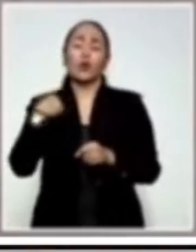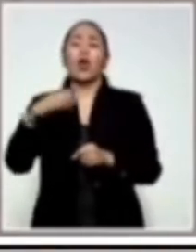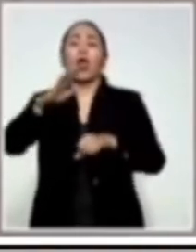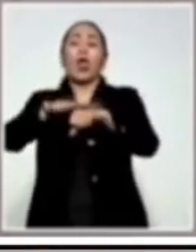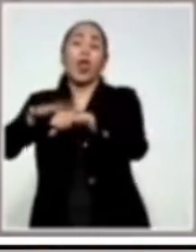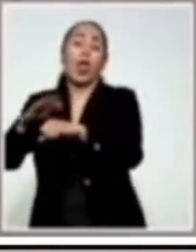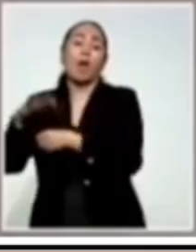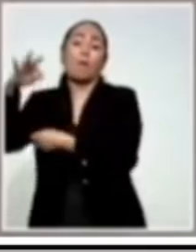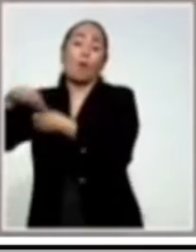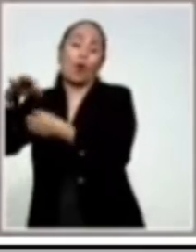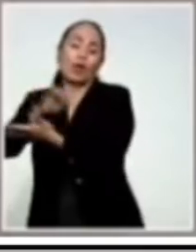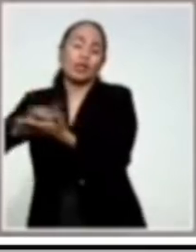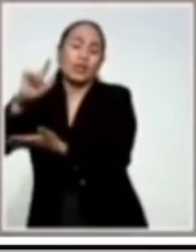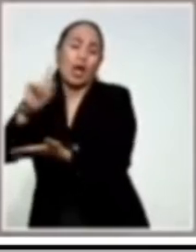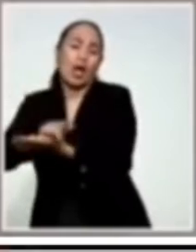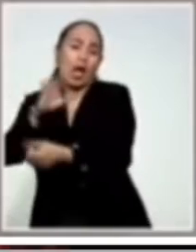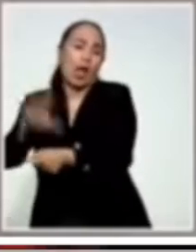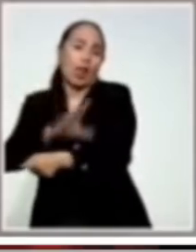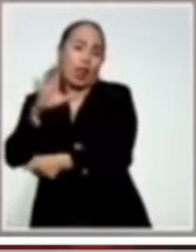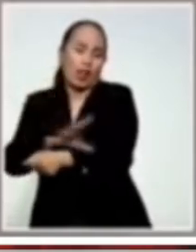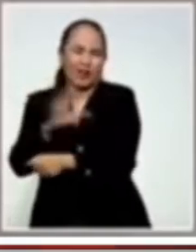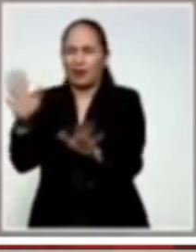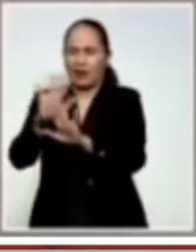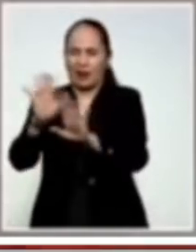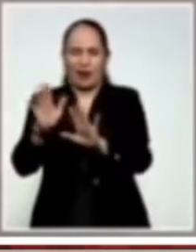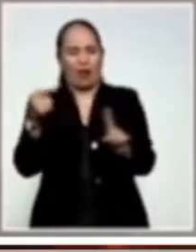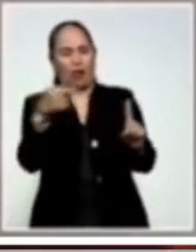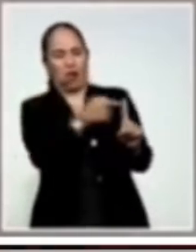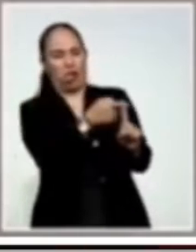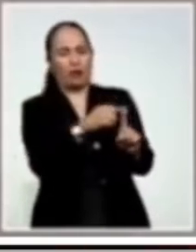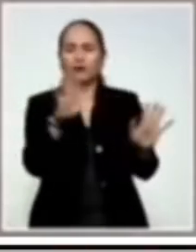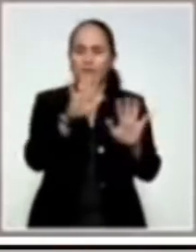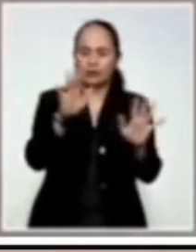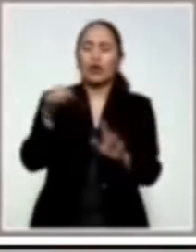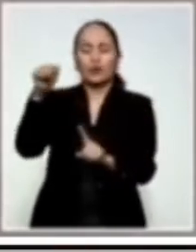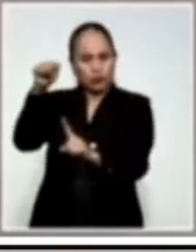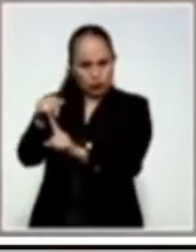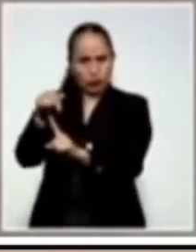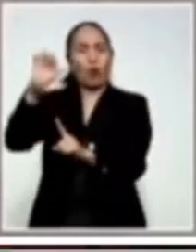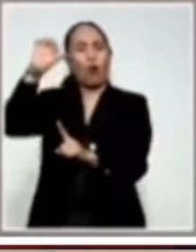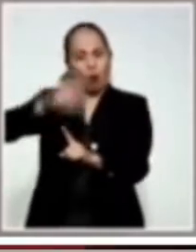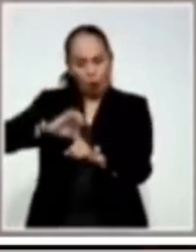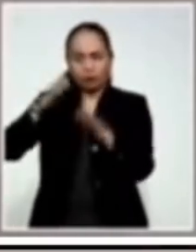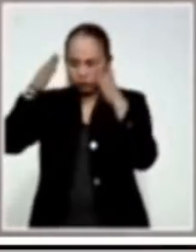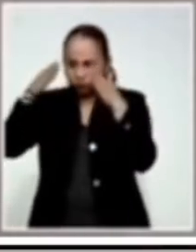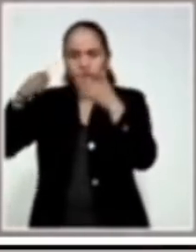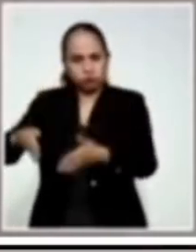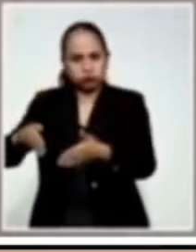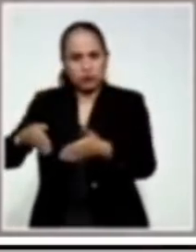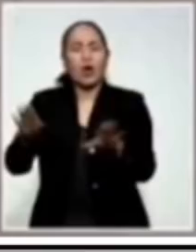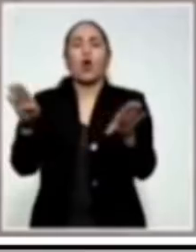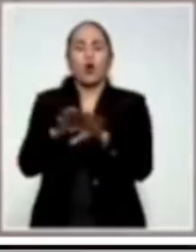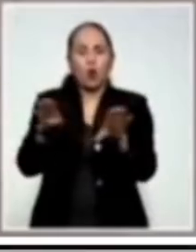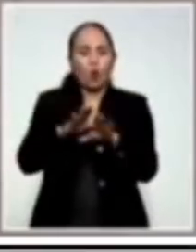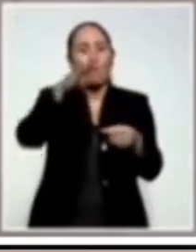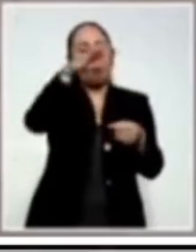de la votación de la ley de industria eléctrica y no quiero desviar la atención de nada. Quiero que se sepa con mucha claridad cómo fue